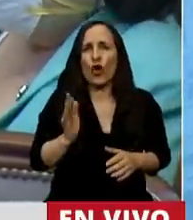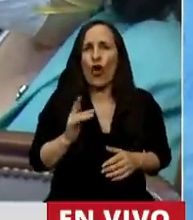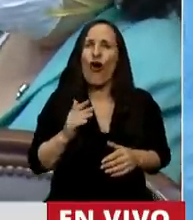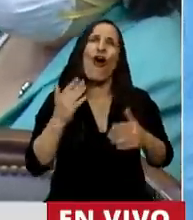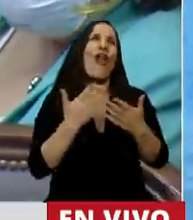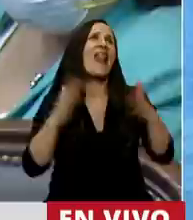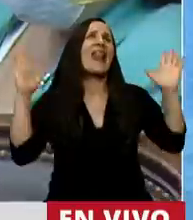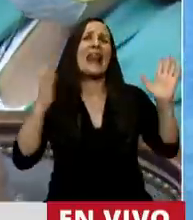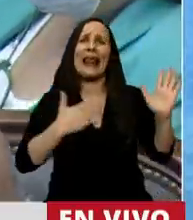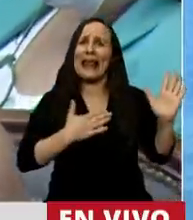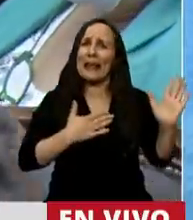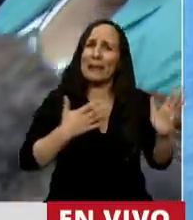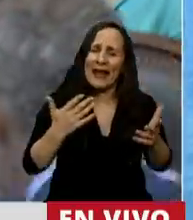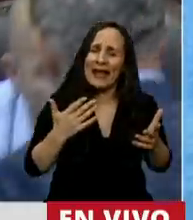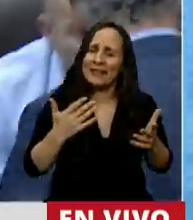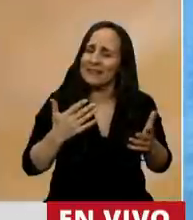libremente.